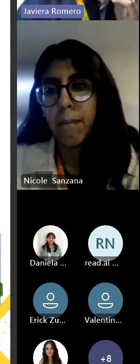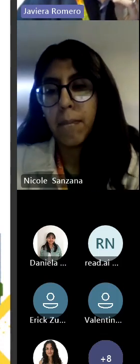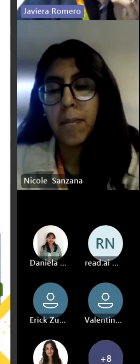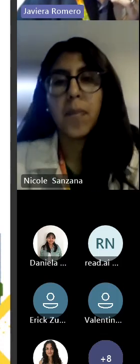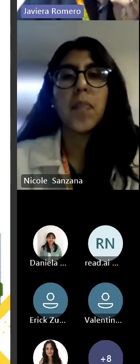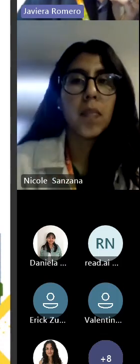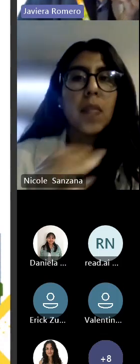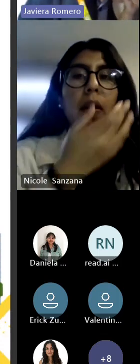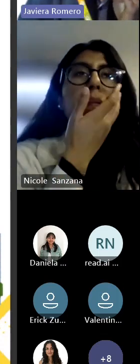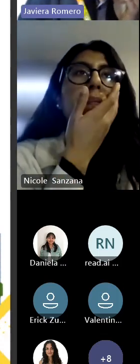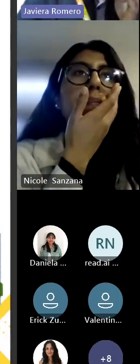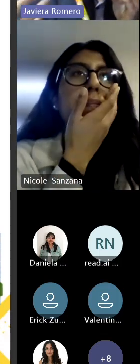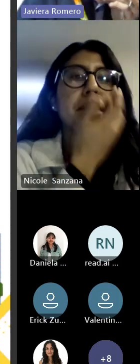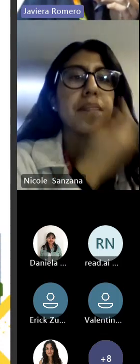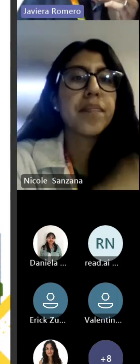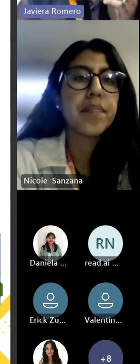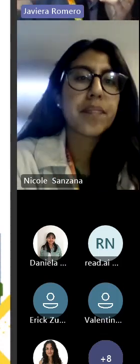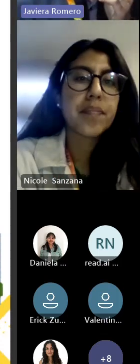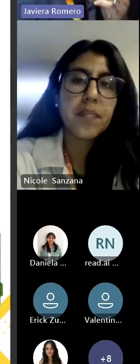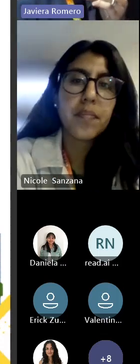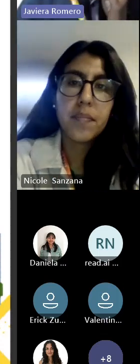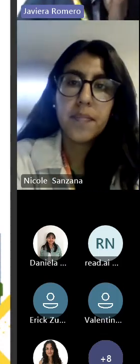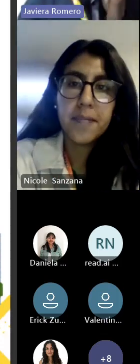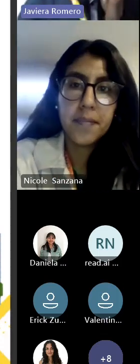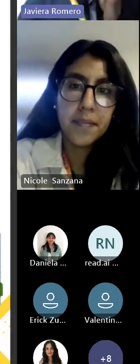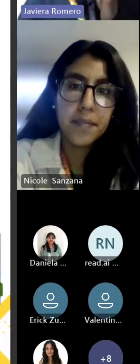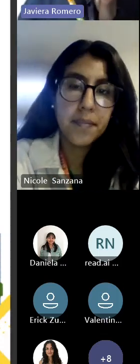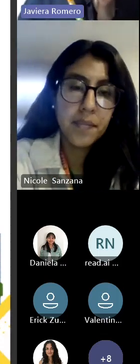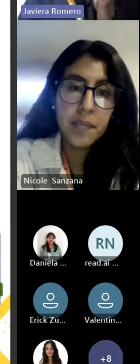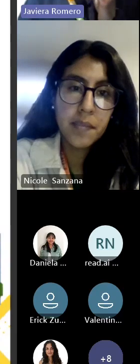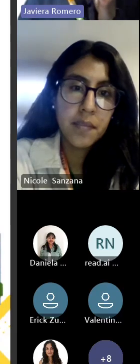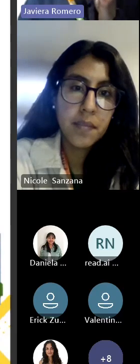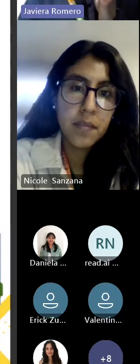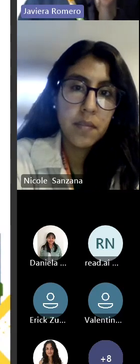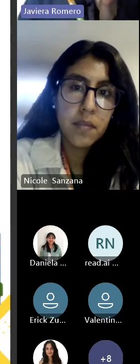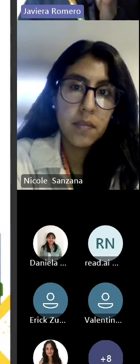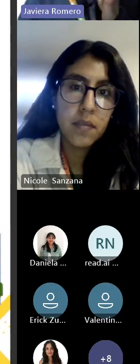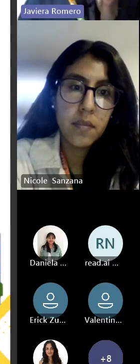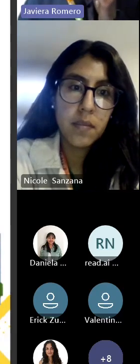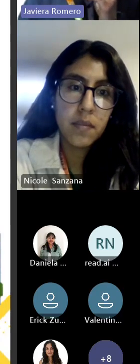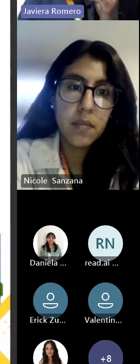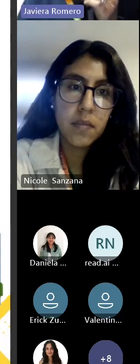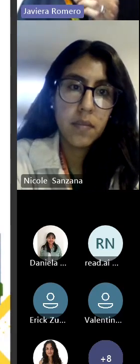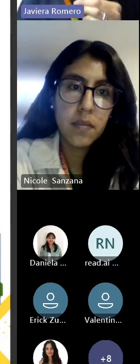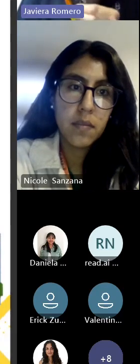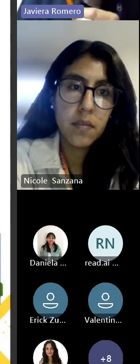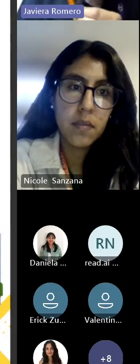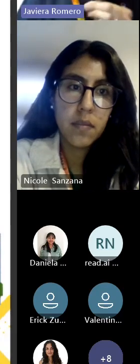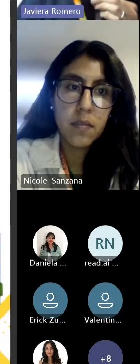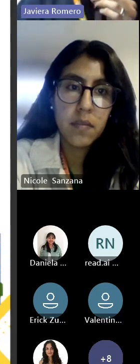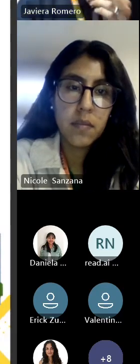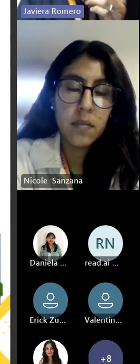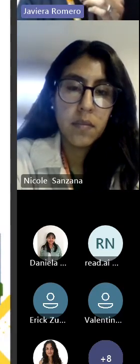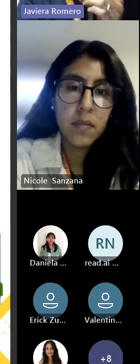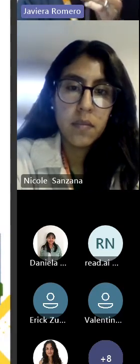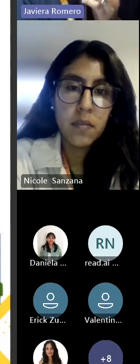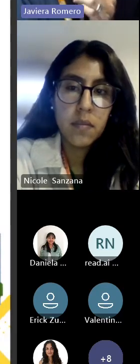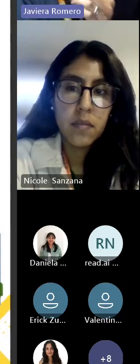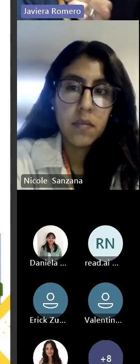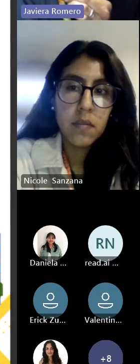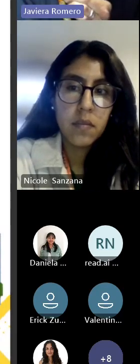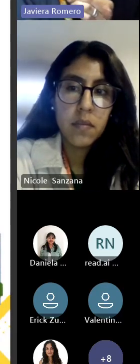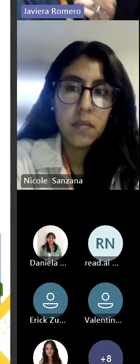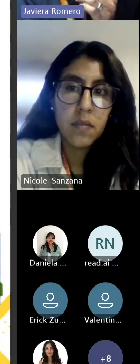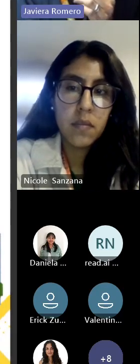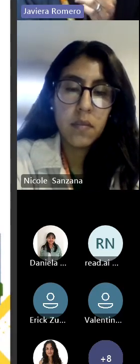donde tenemos la identificación, la coordinación con los centros de salud más cercanos. Es fundamental para dar una